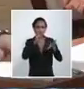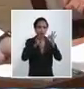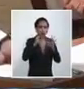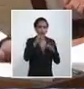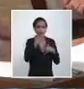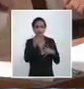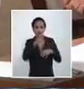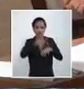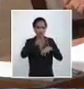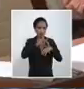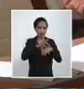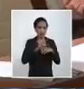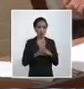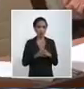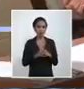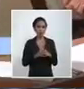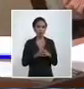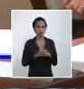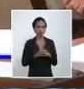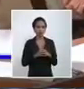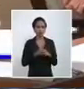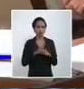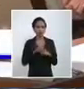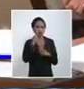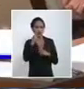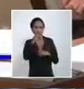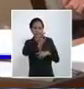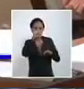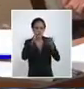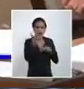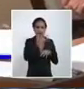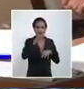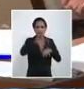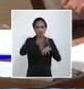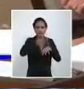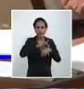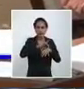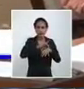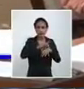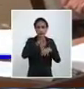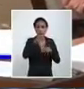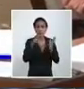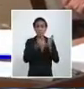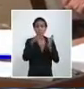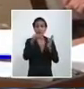territorios. La pesquisa activa. Se pesquisaron